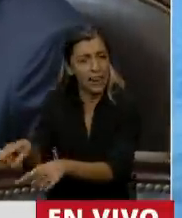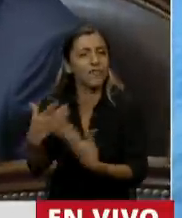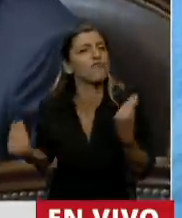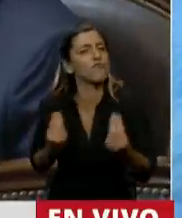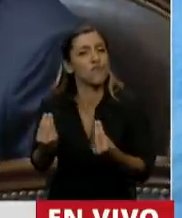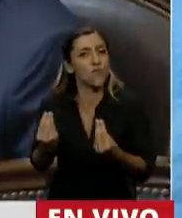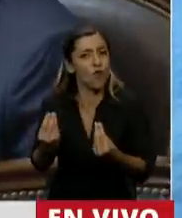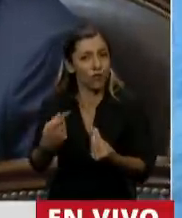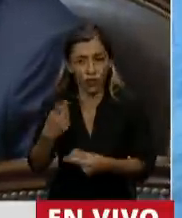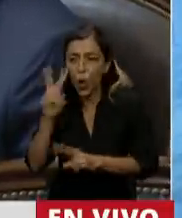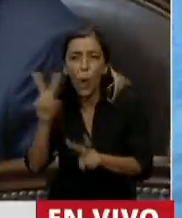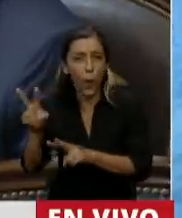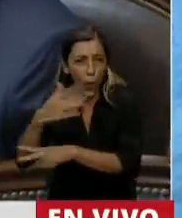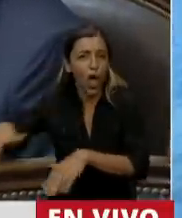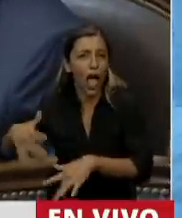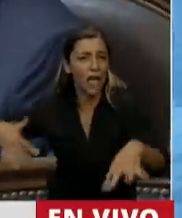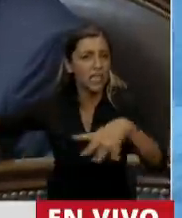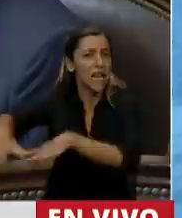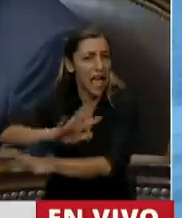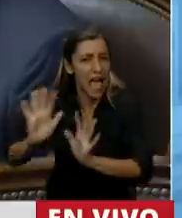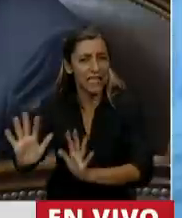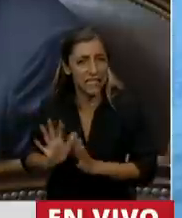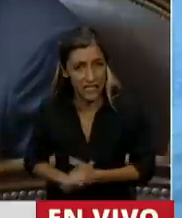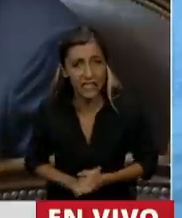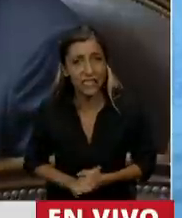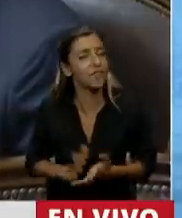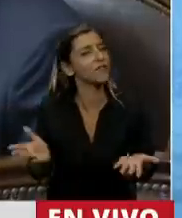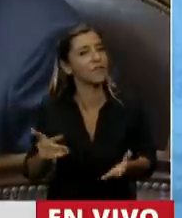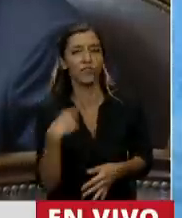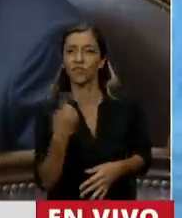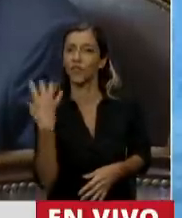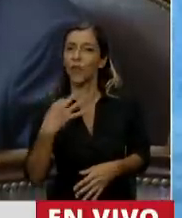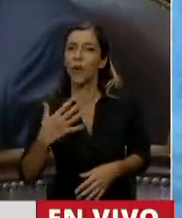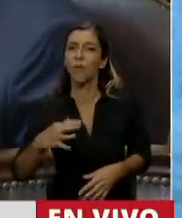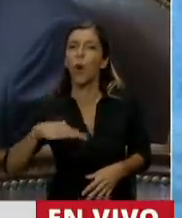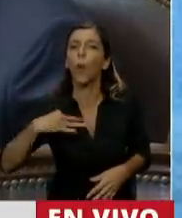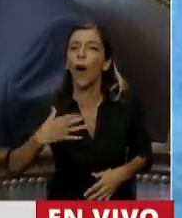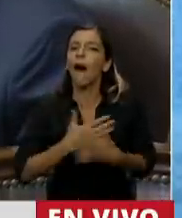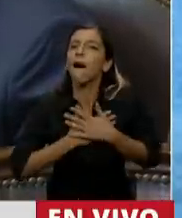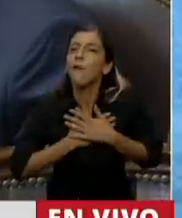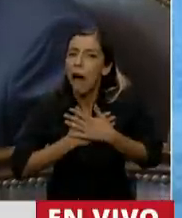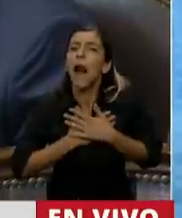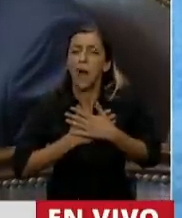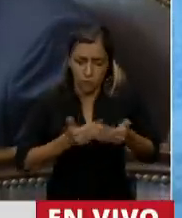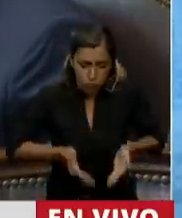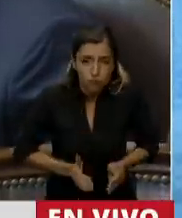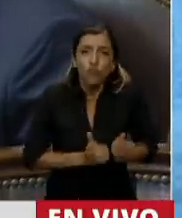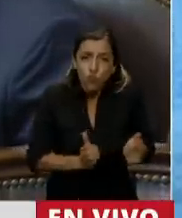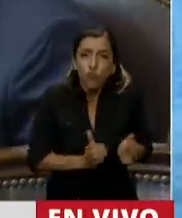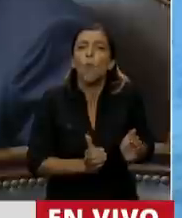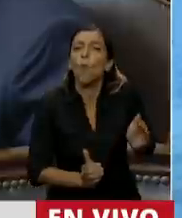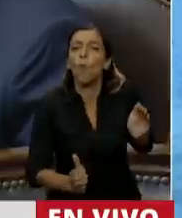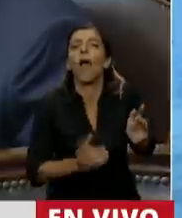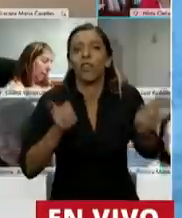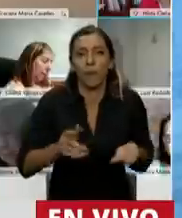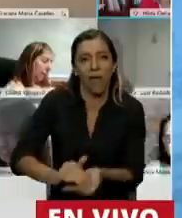ciudades. La vida debe ser amada en todas sus formas y edades, y no solo en su primer despertar en el seno de la